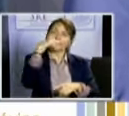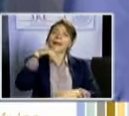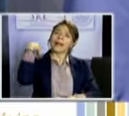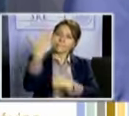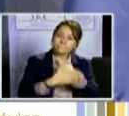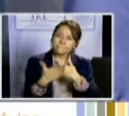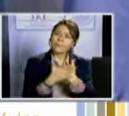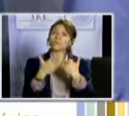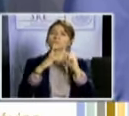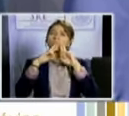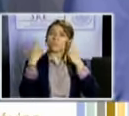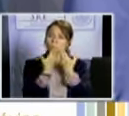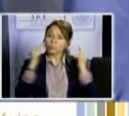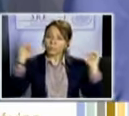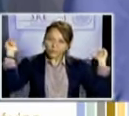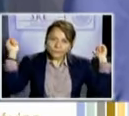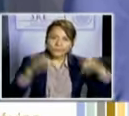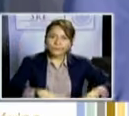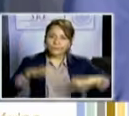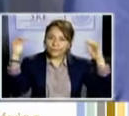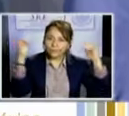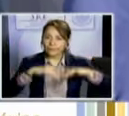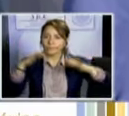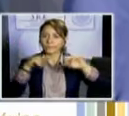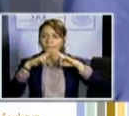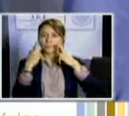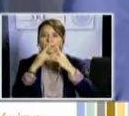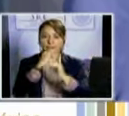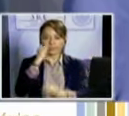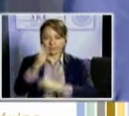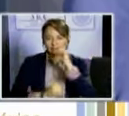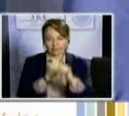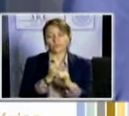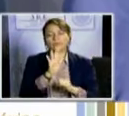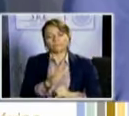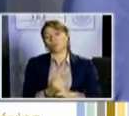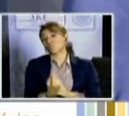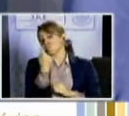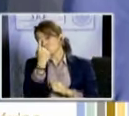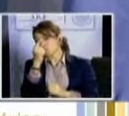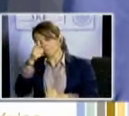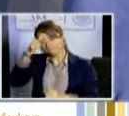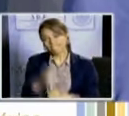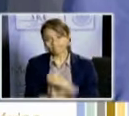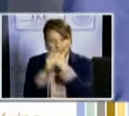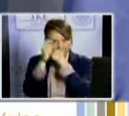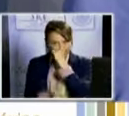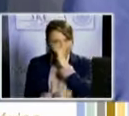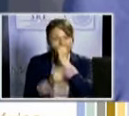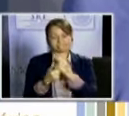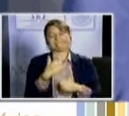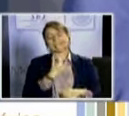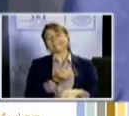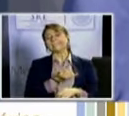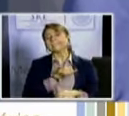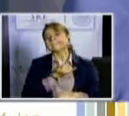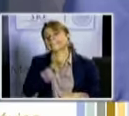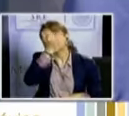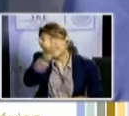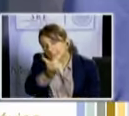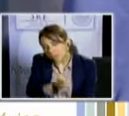internacionales. Yo creo que uno de los grandes errores es la forma en que hemos tratado de medir si ha sido un éxito o un